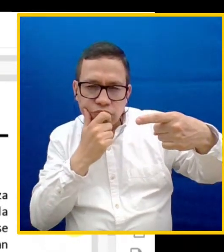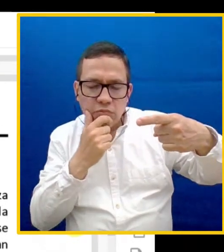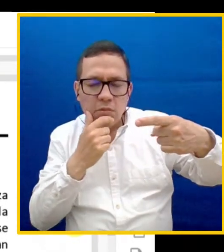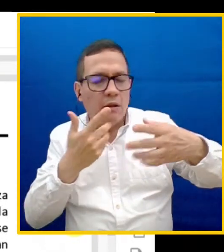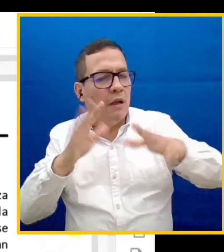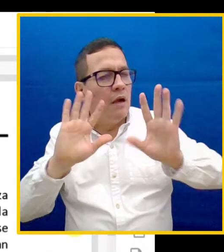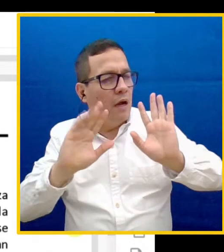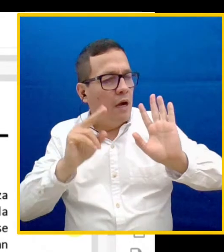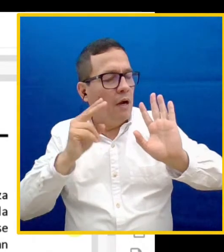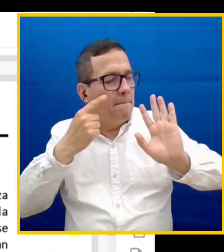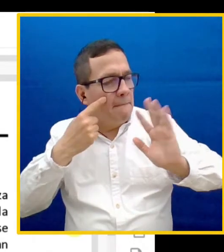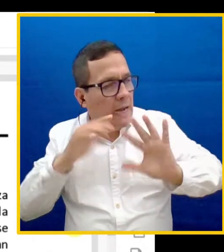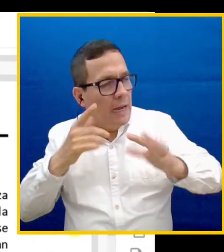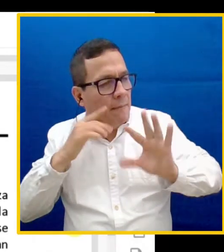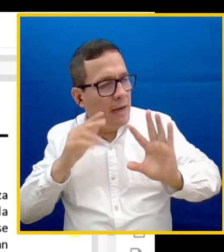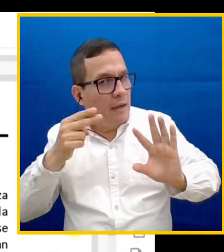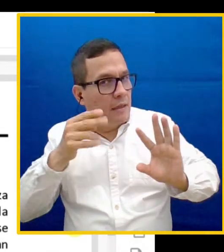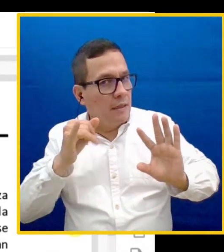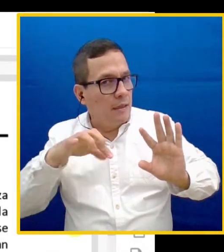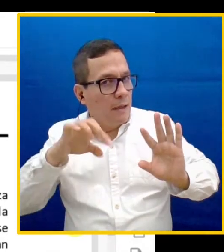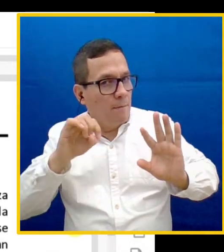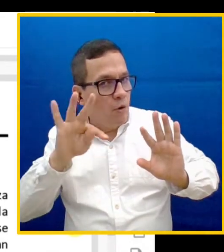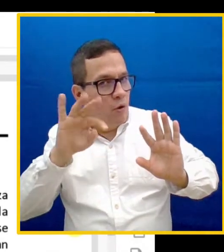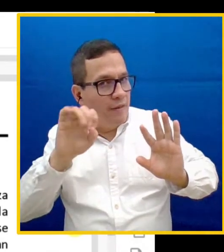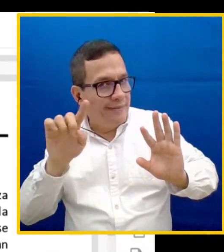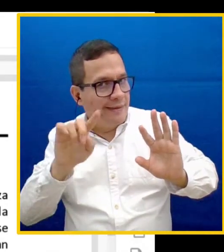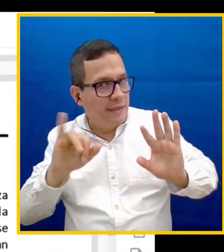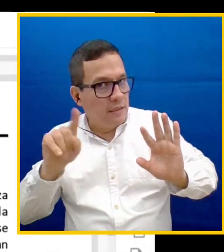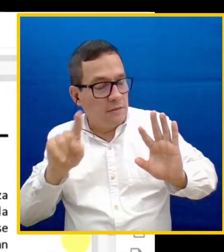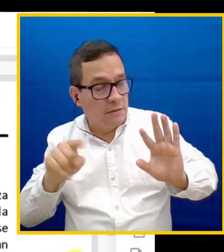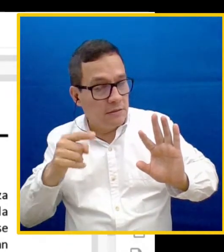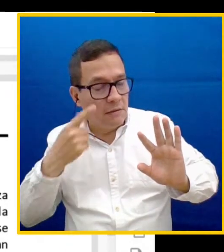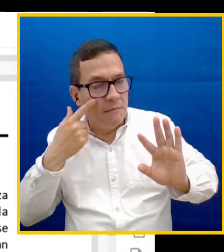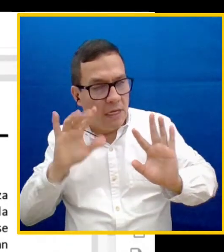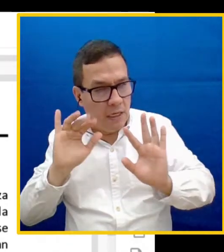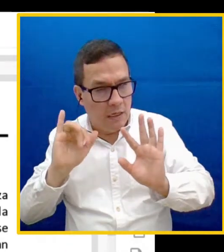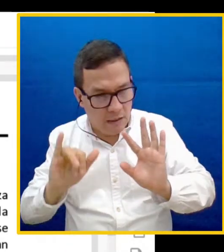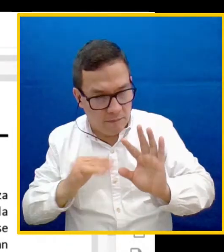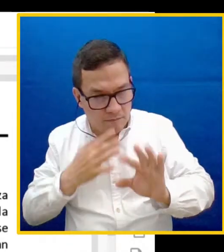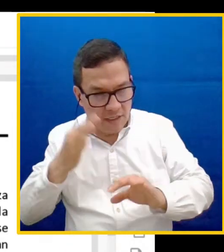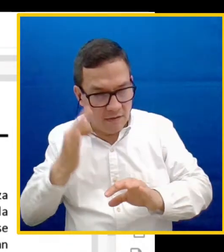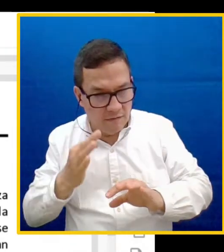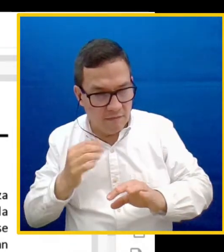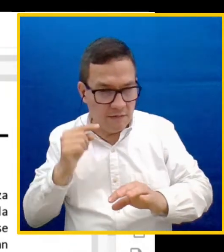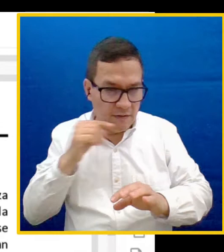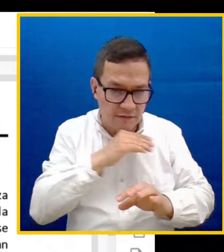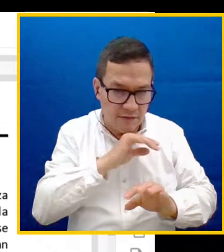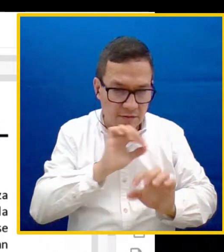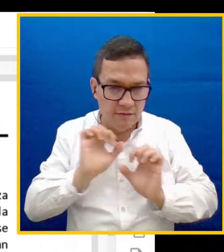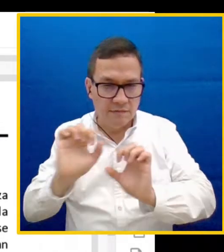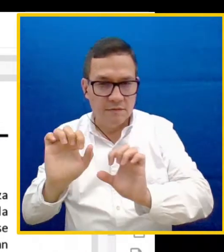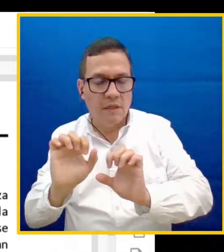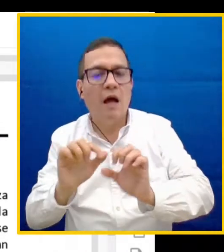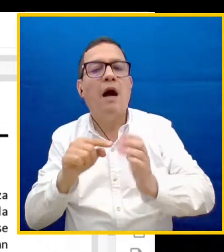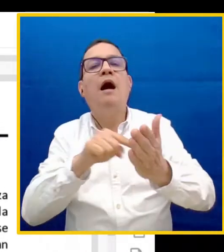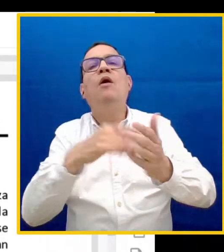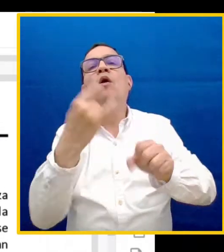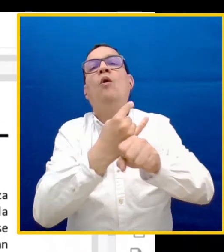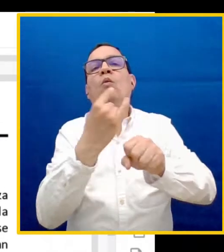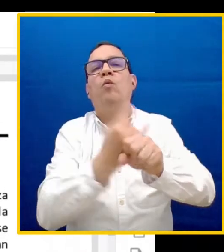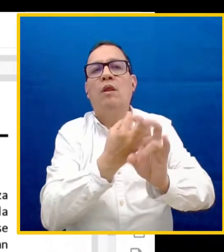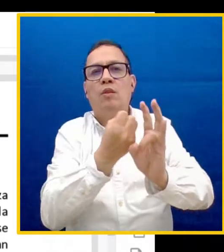previamente formuladas. Para ello, se emplean a los números como fundamento a través de